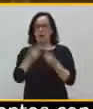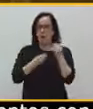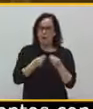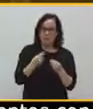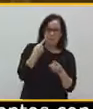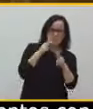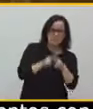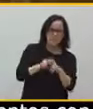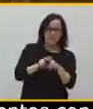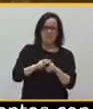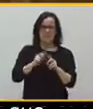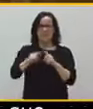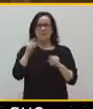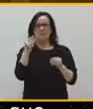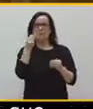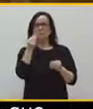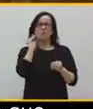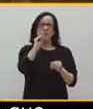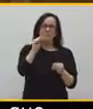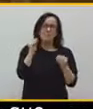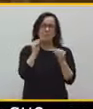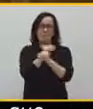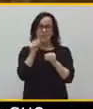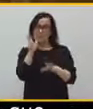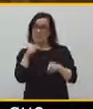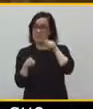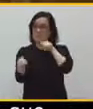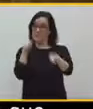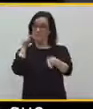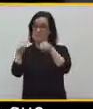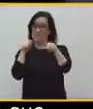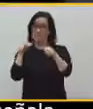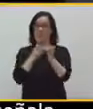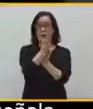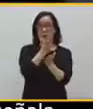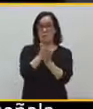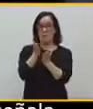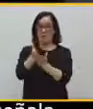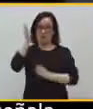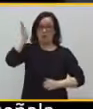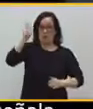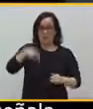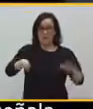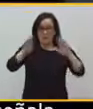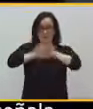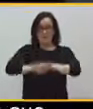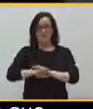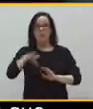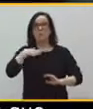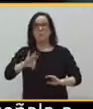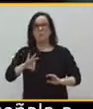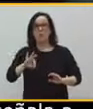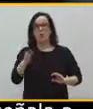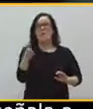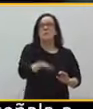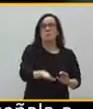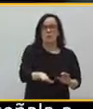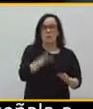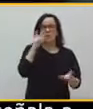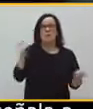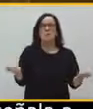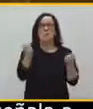muchos besos, usted señala a quien es culpable y los medios condenan. Esta noche alguien puede que muera y verá propaganda en la